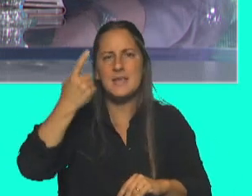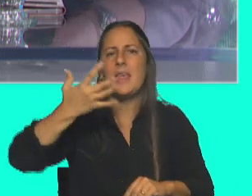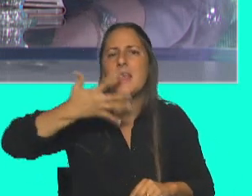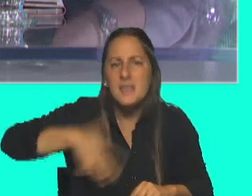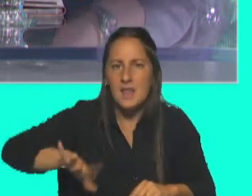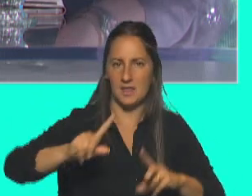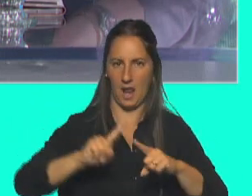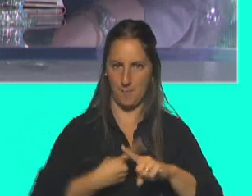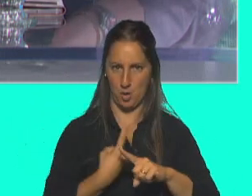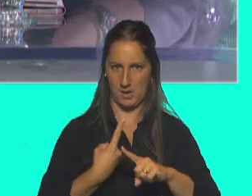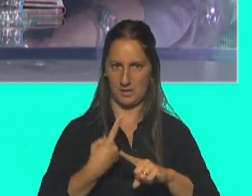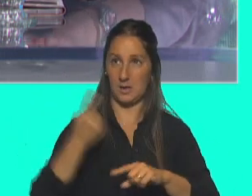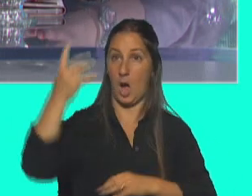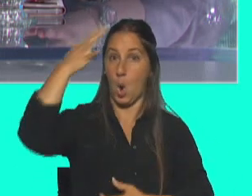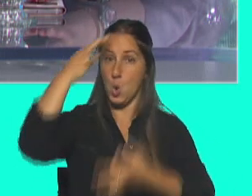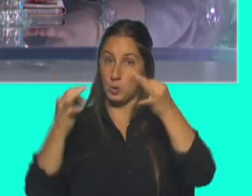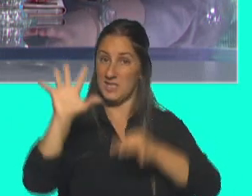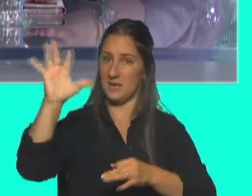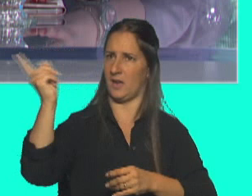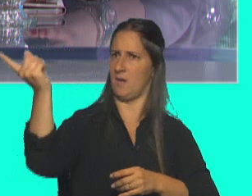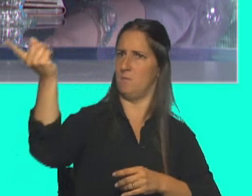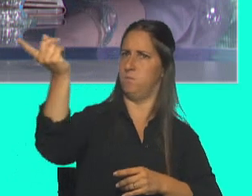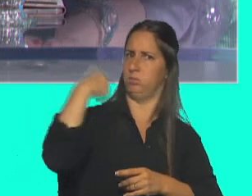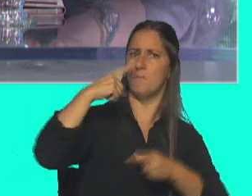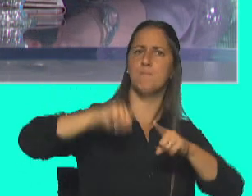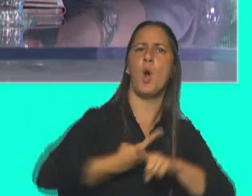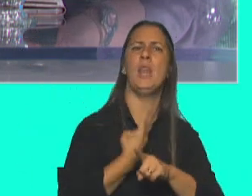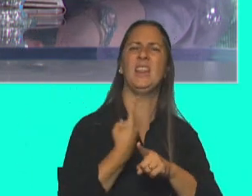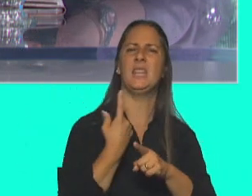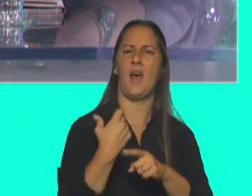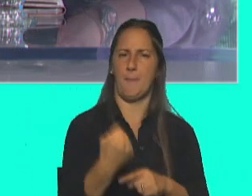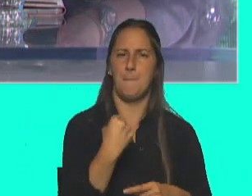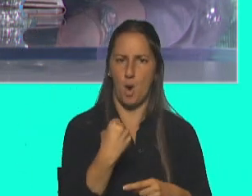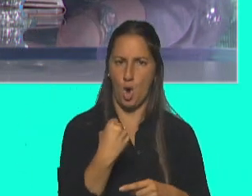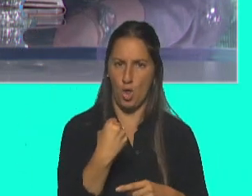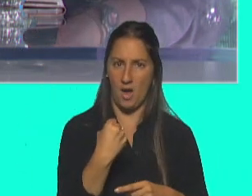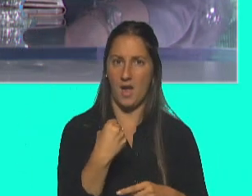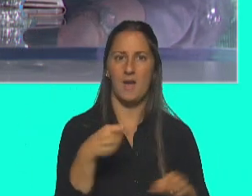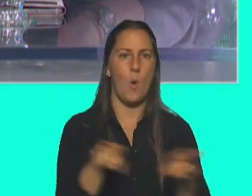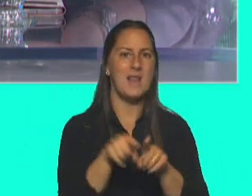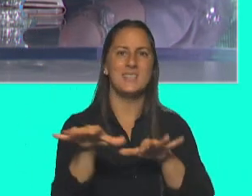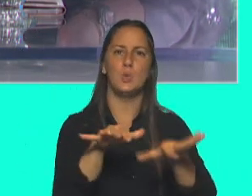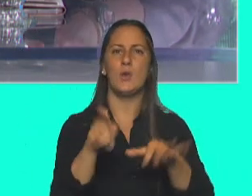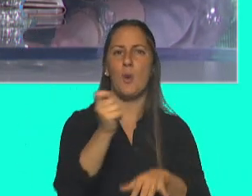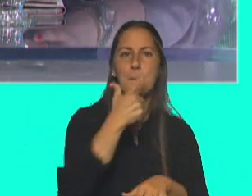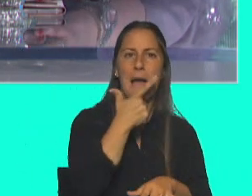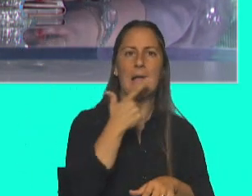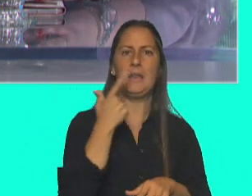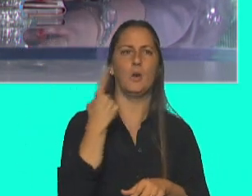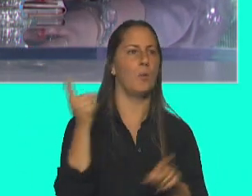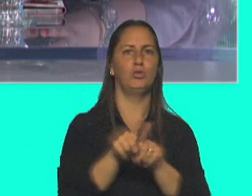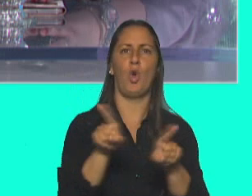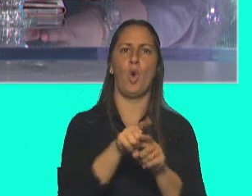porque nos quieren imponer la política gerencia, algo que vimos claramente con el macrismo, que todos venían de ser